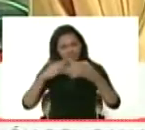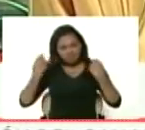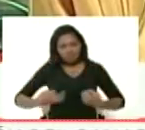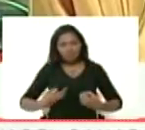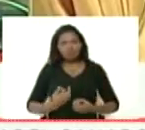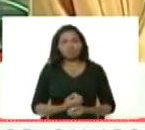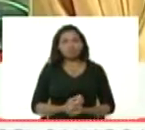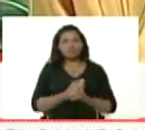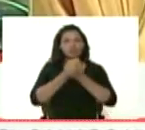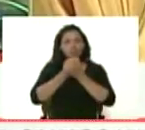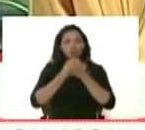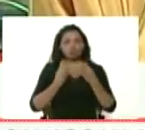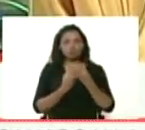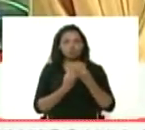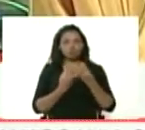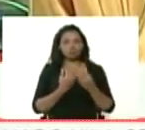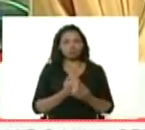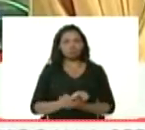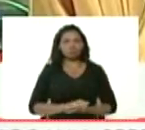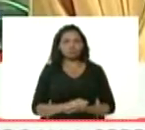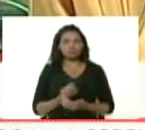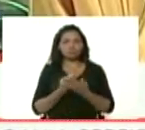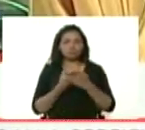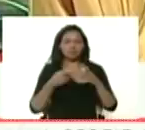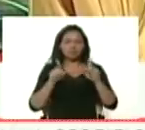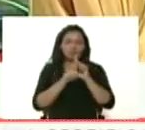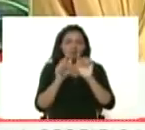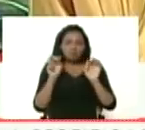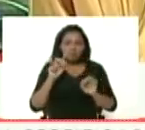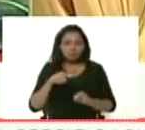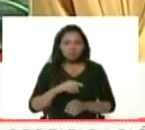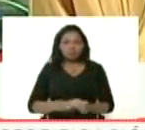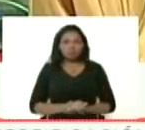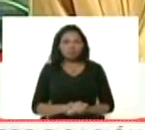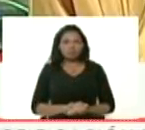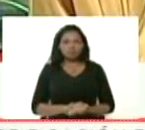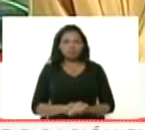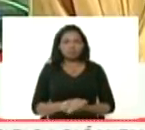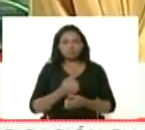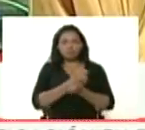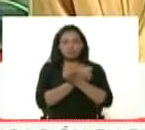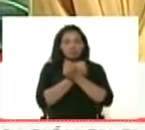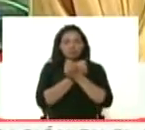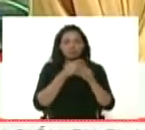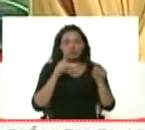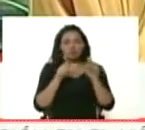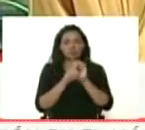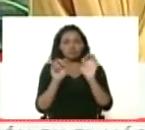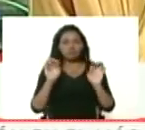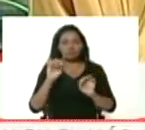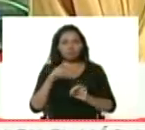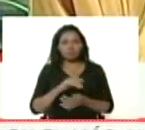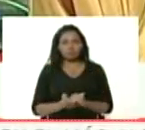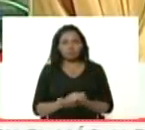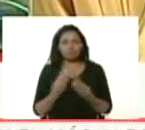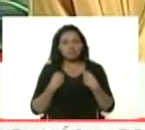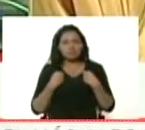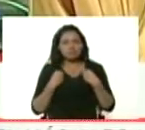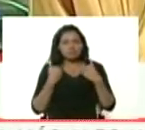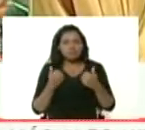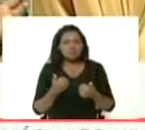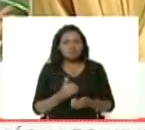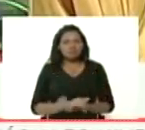Amor con amor se paga y amor con amor se vive. Así